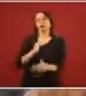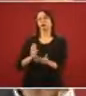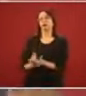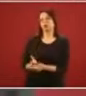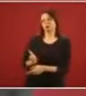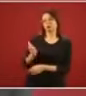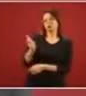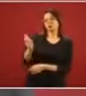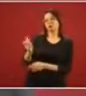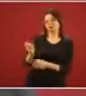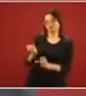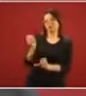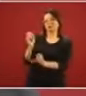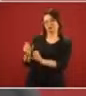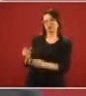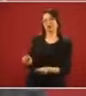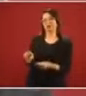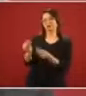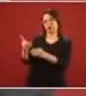los impuestos.